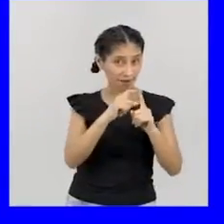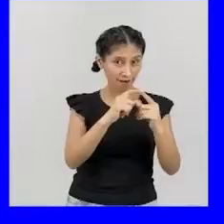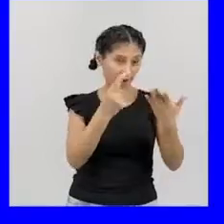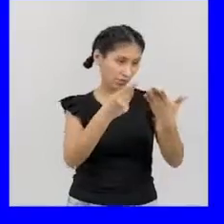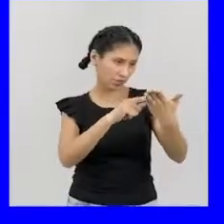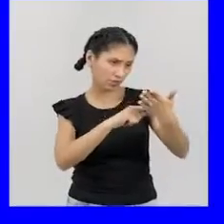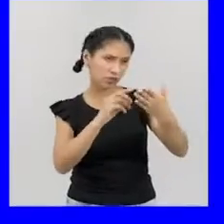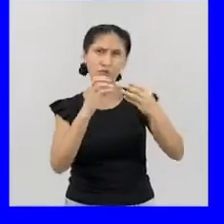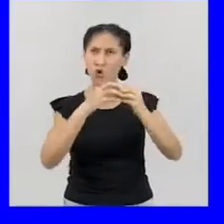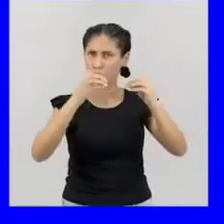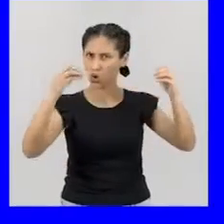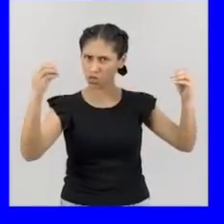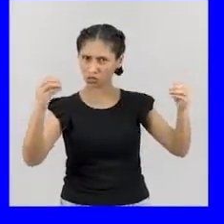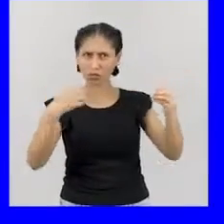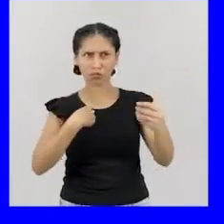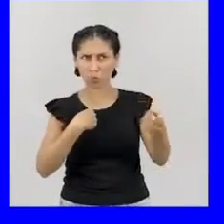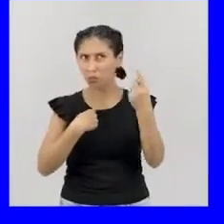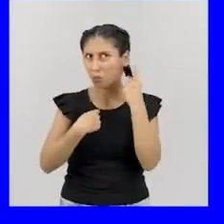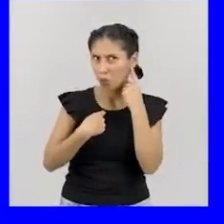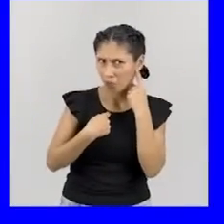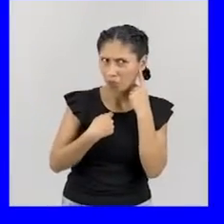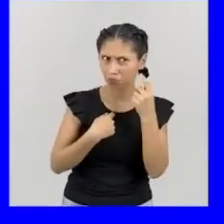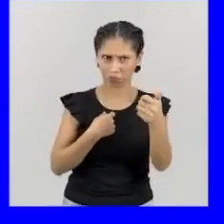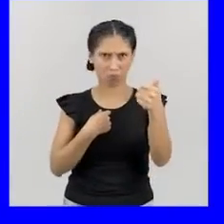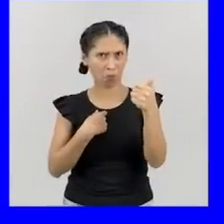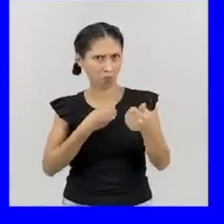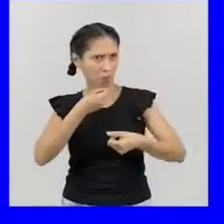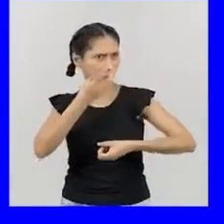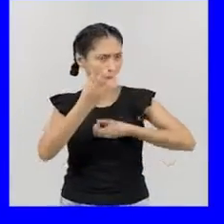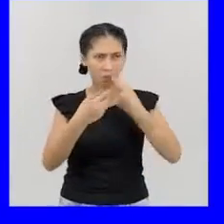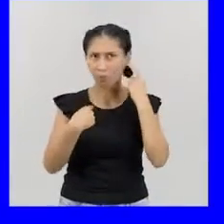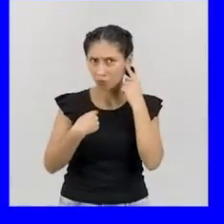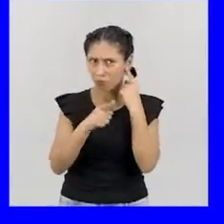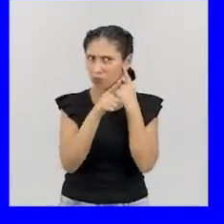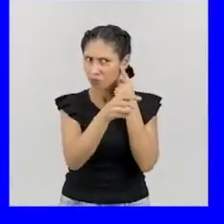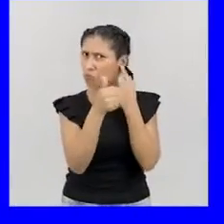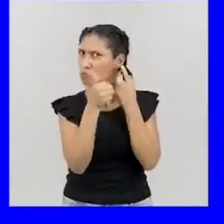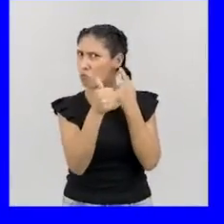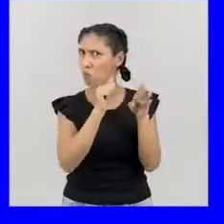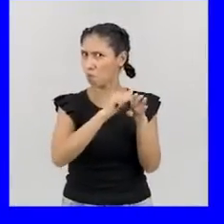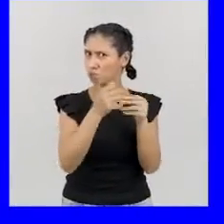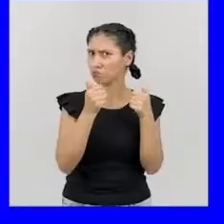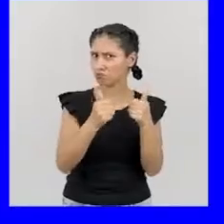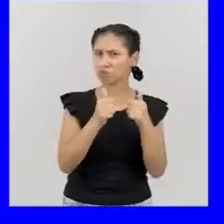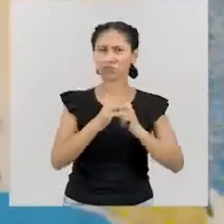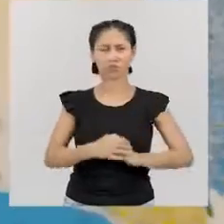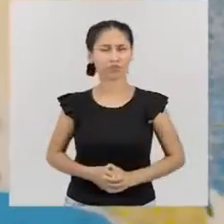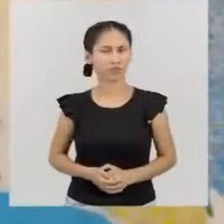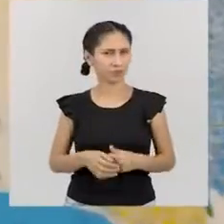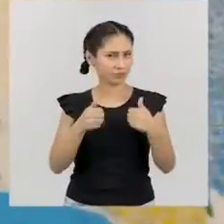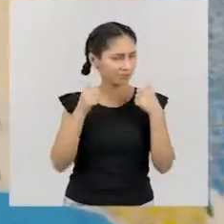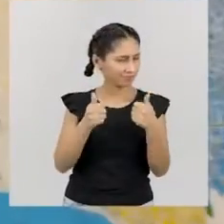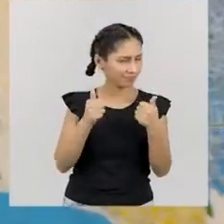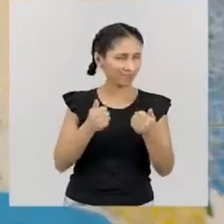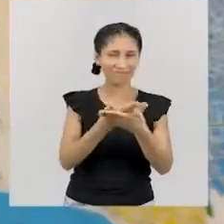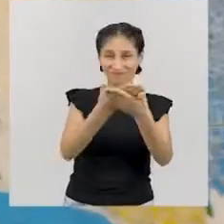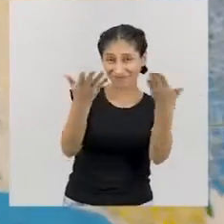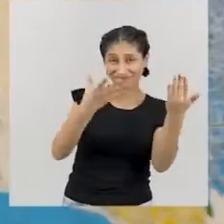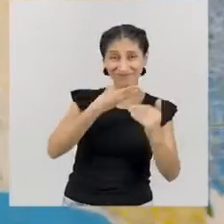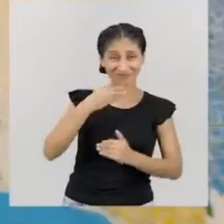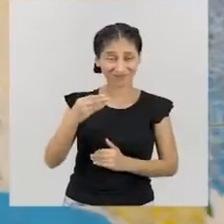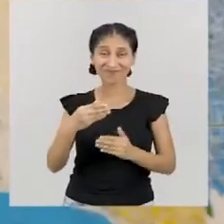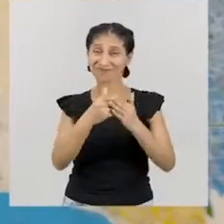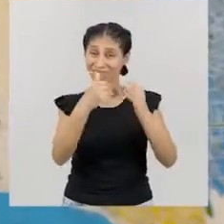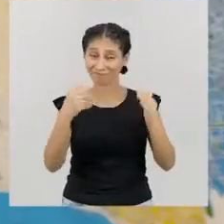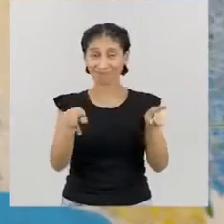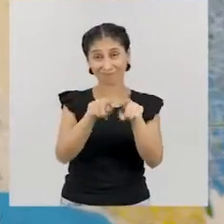palabras y frases que la escucho practicar. Mi hija es una chica que se esfuerza mucho. Muy bien, Amaru. Las chicas y los